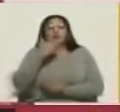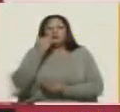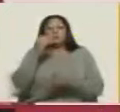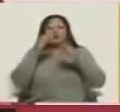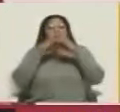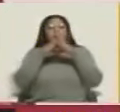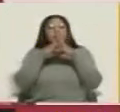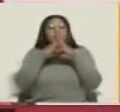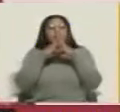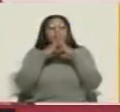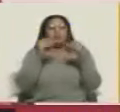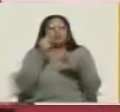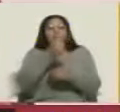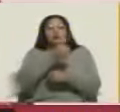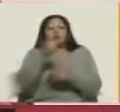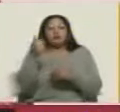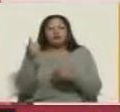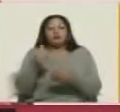todos y a todas